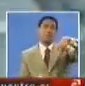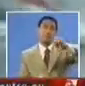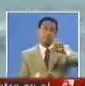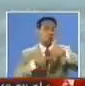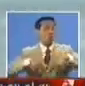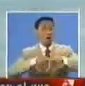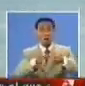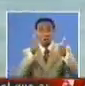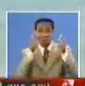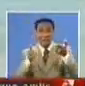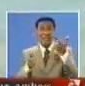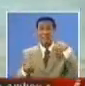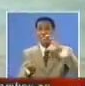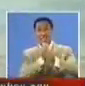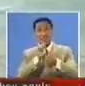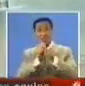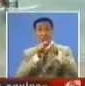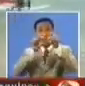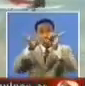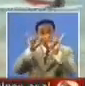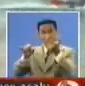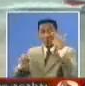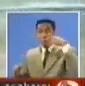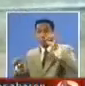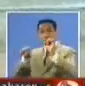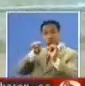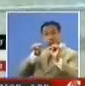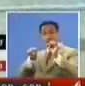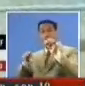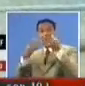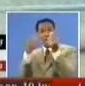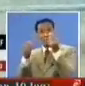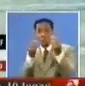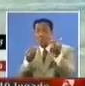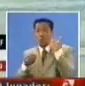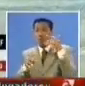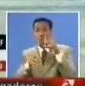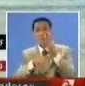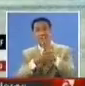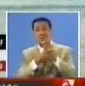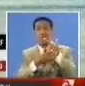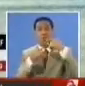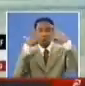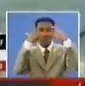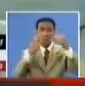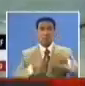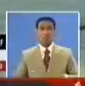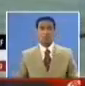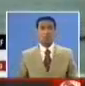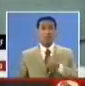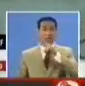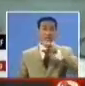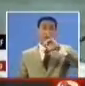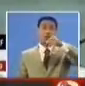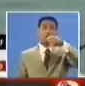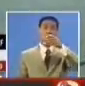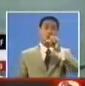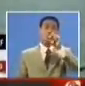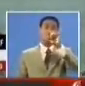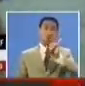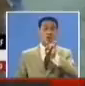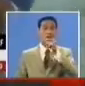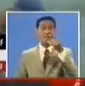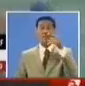para realizar el apasionante deporte del windsurf, y allí muchos jóvenes han hecho de esta disciplina su profesión. Diony Guadagnino es un